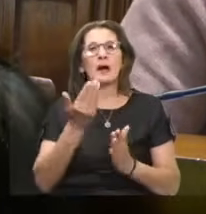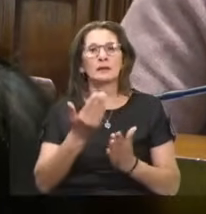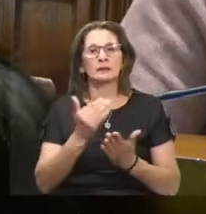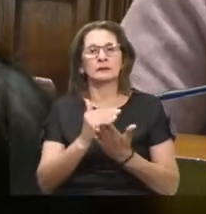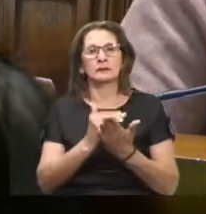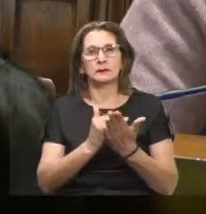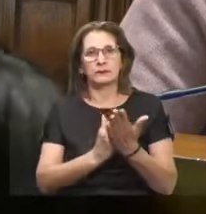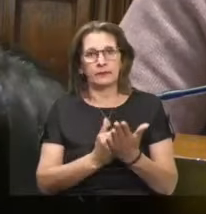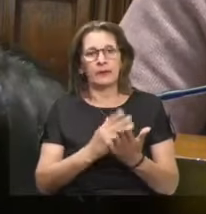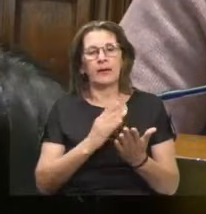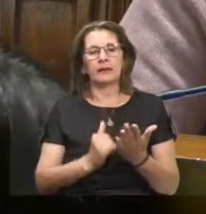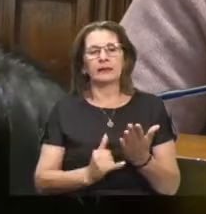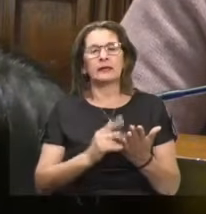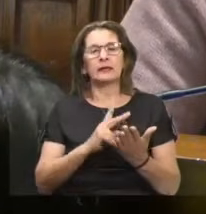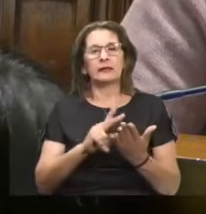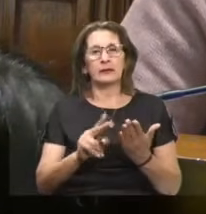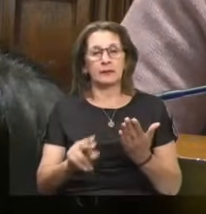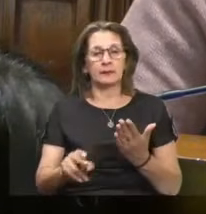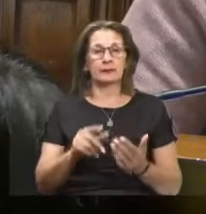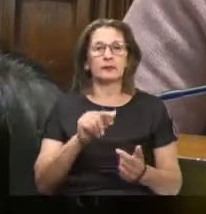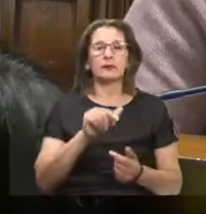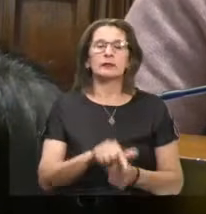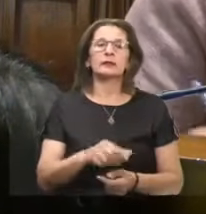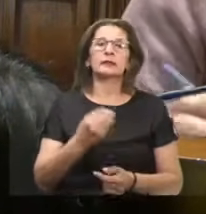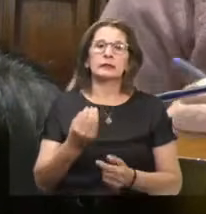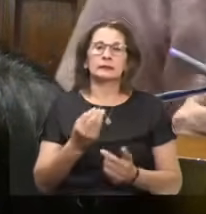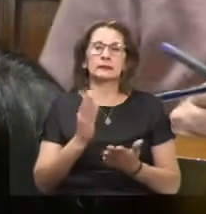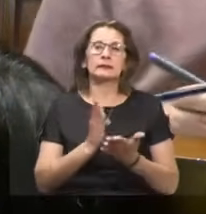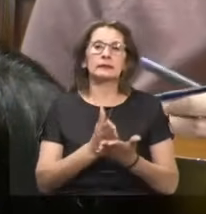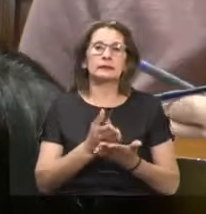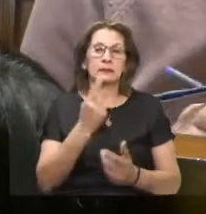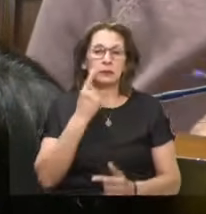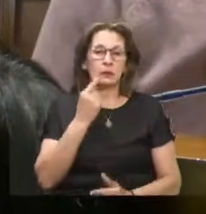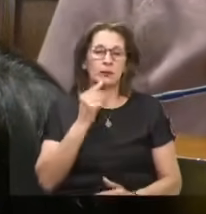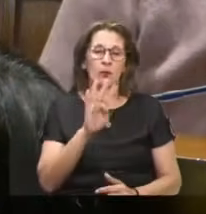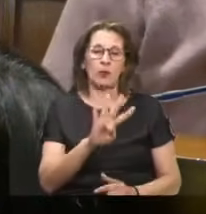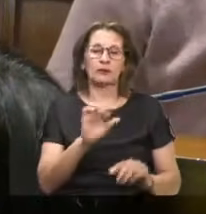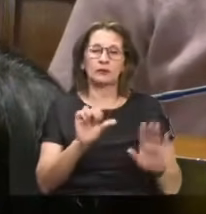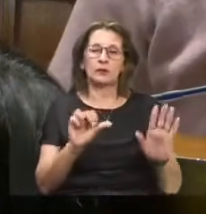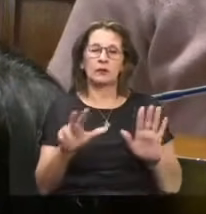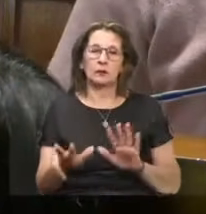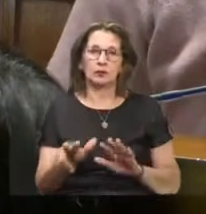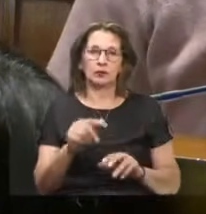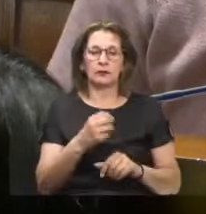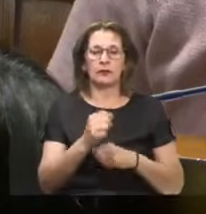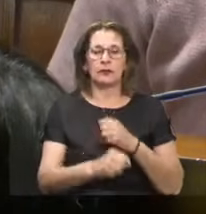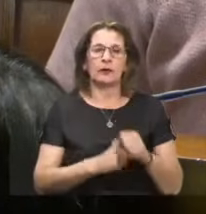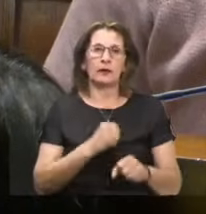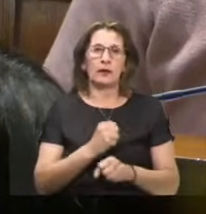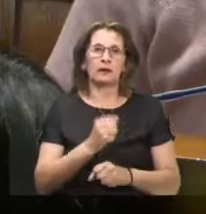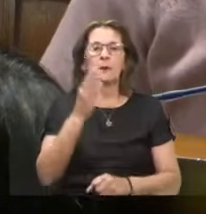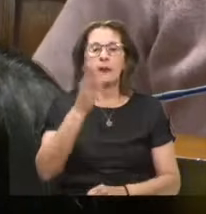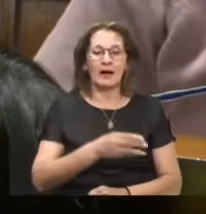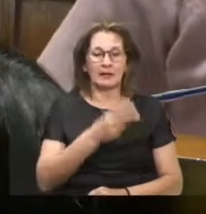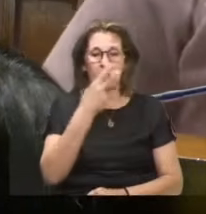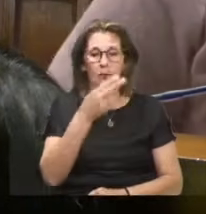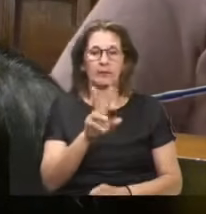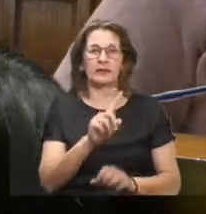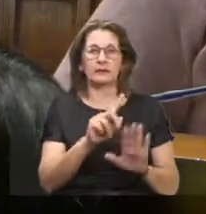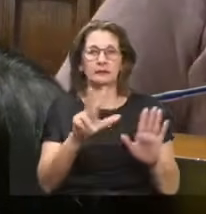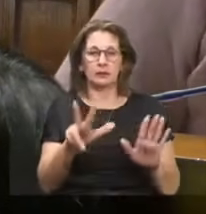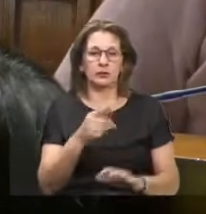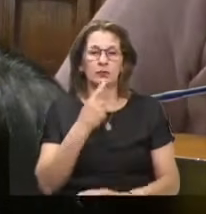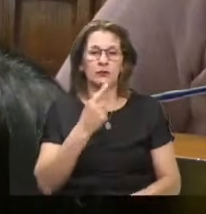establecer limitaciones. En sentencia número 468 del año /2018